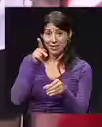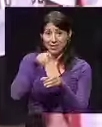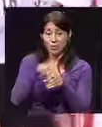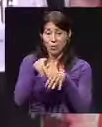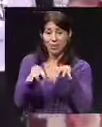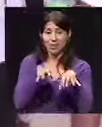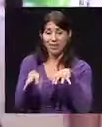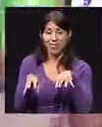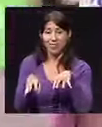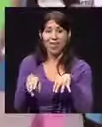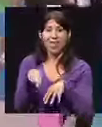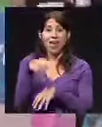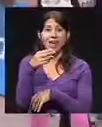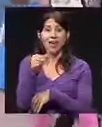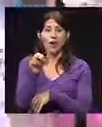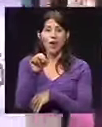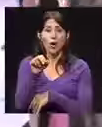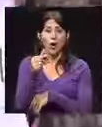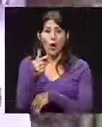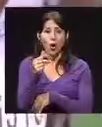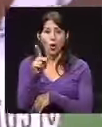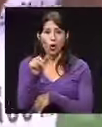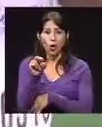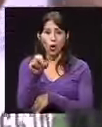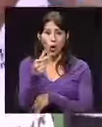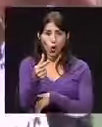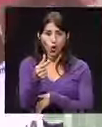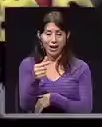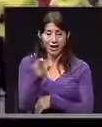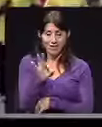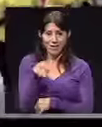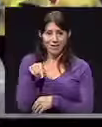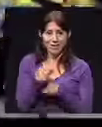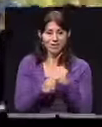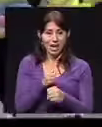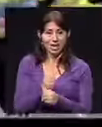Participó por última vez en una actividad de ese tipo en Hong Kong en febrero del presente año.